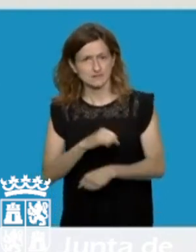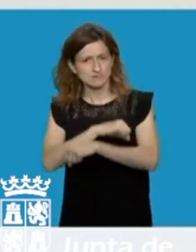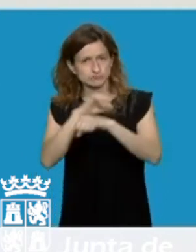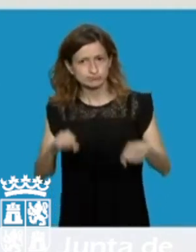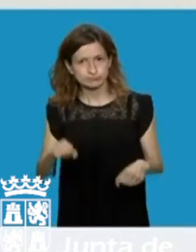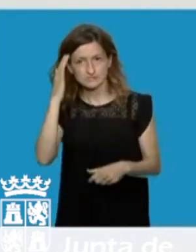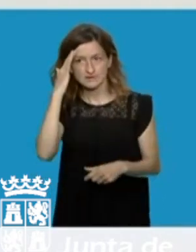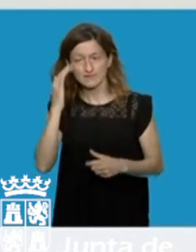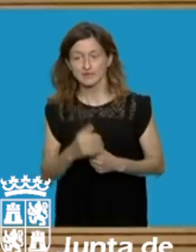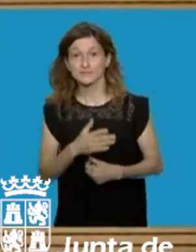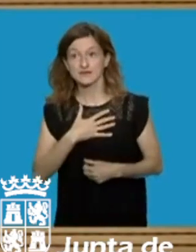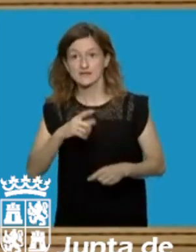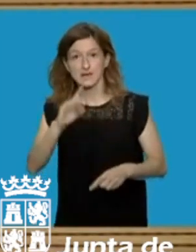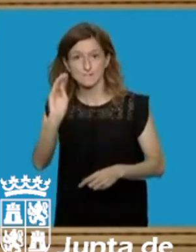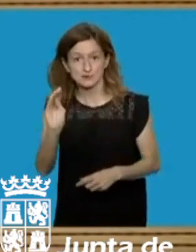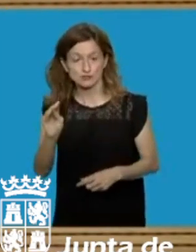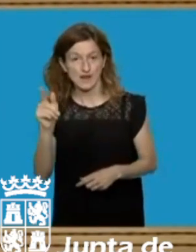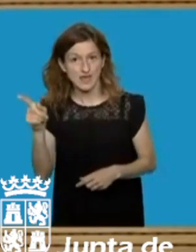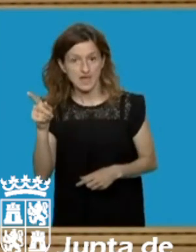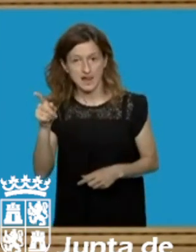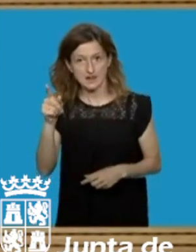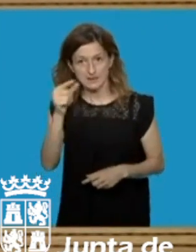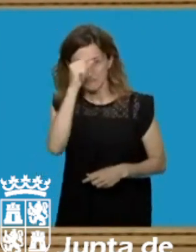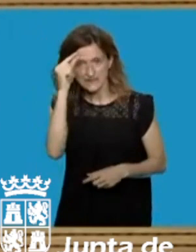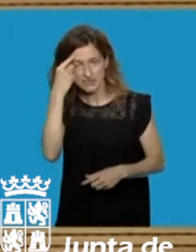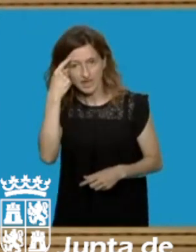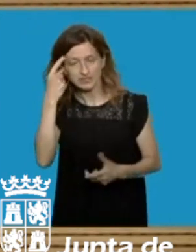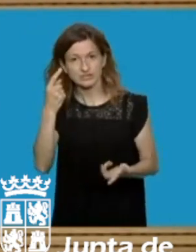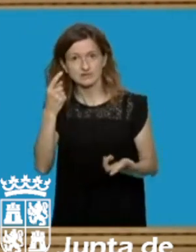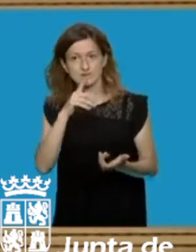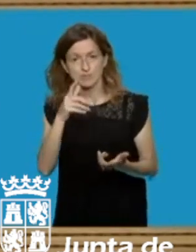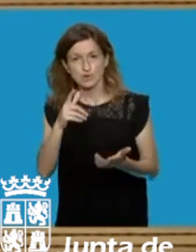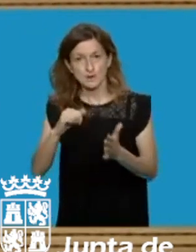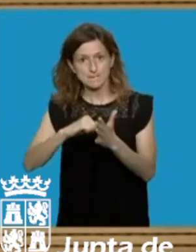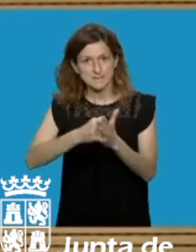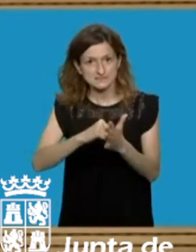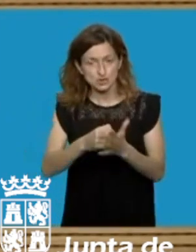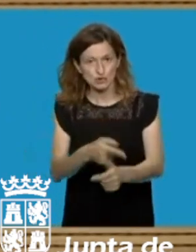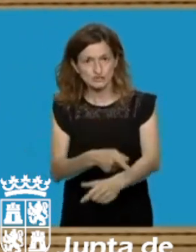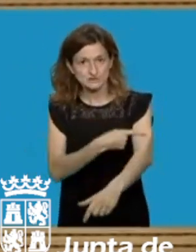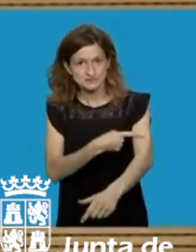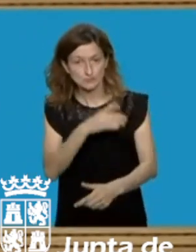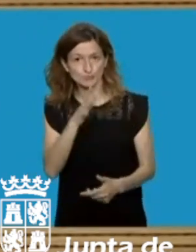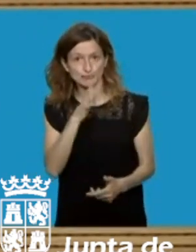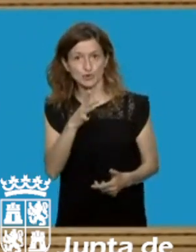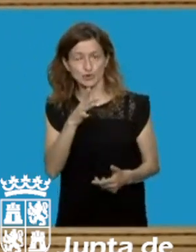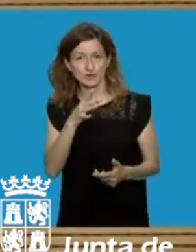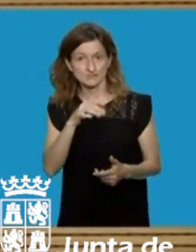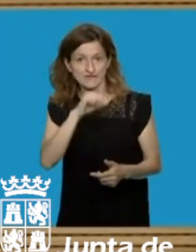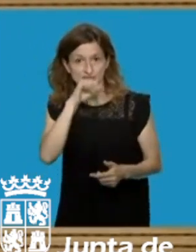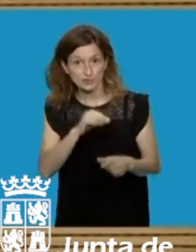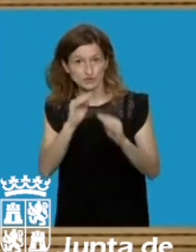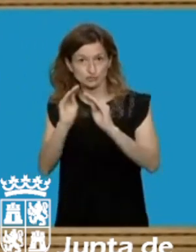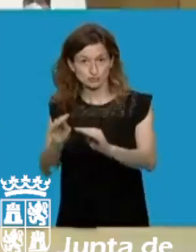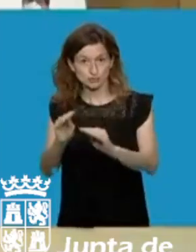De eso damos fe. Quería preguntarle por las opciones. Él está muy mentalizado, es excesiva la presión que le están cargando por el hecho de ser uno de los favoritos a colgarse